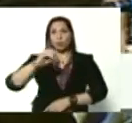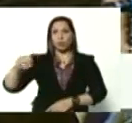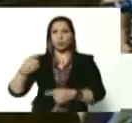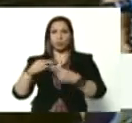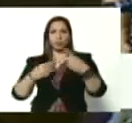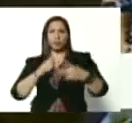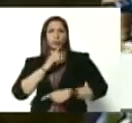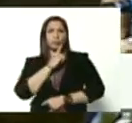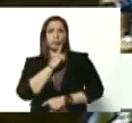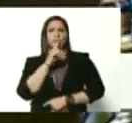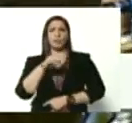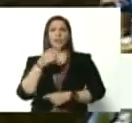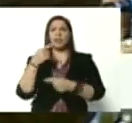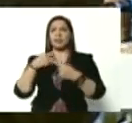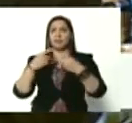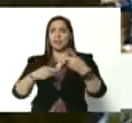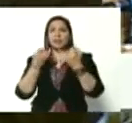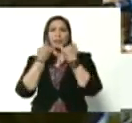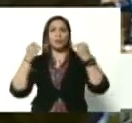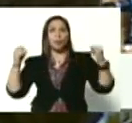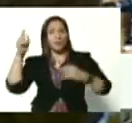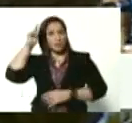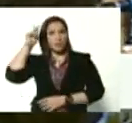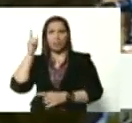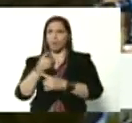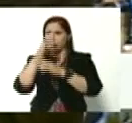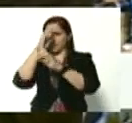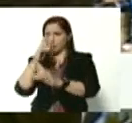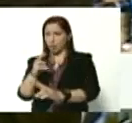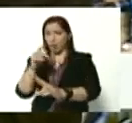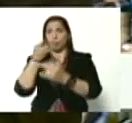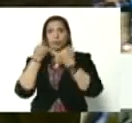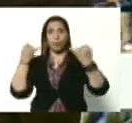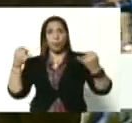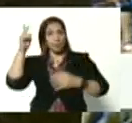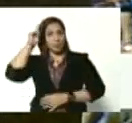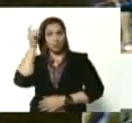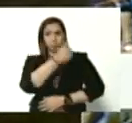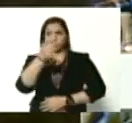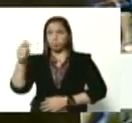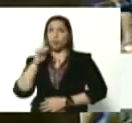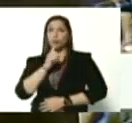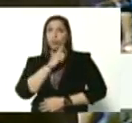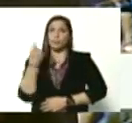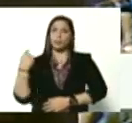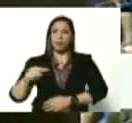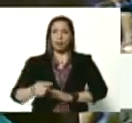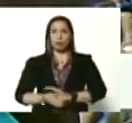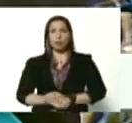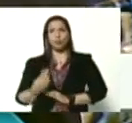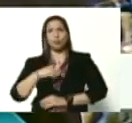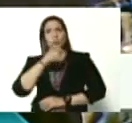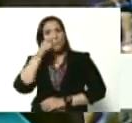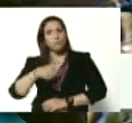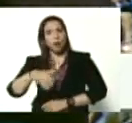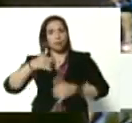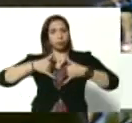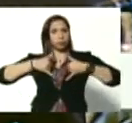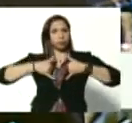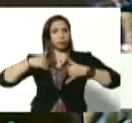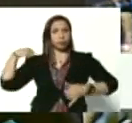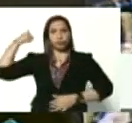nombres en los diferentes idiomas indígenas y que deben ser respetados cada uno de los nombres que tengan de nuestros pueblos